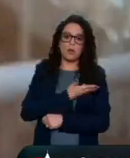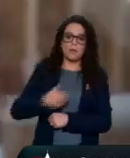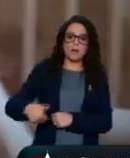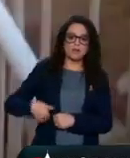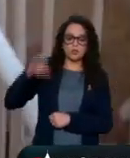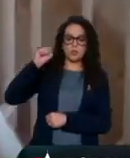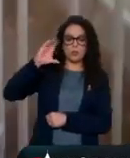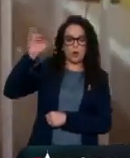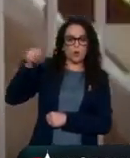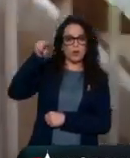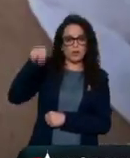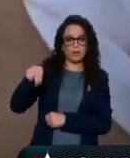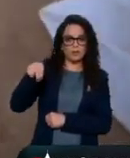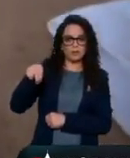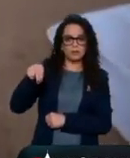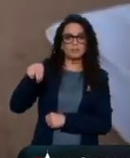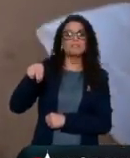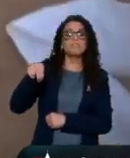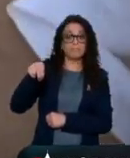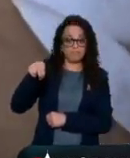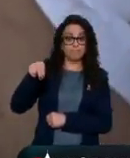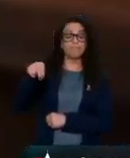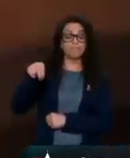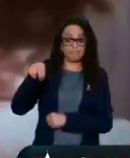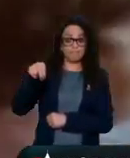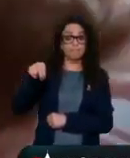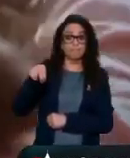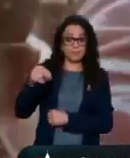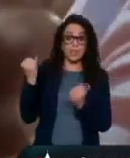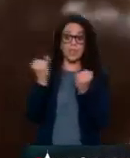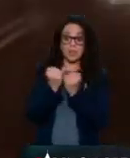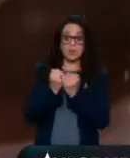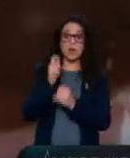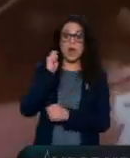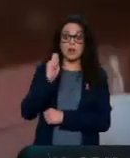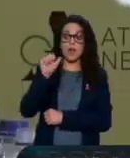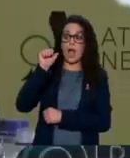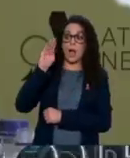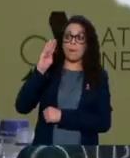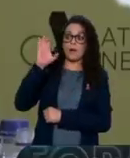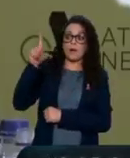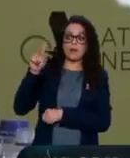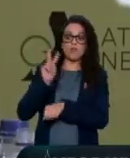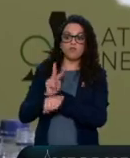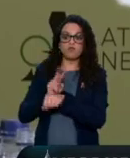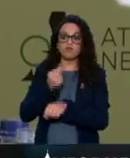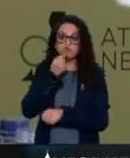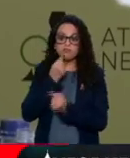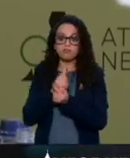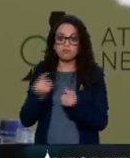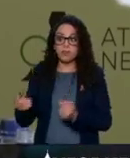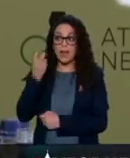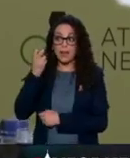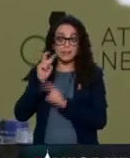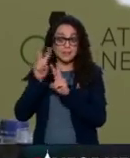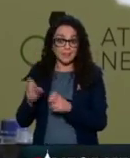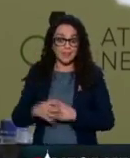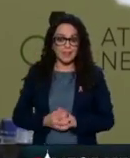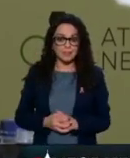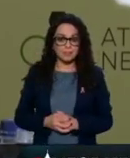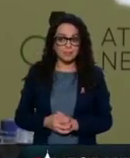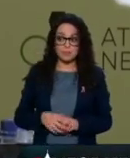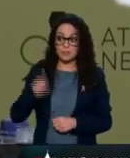Suprema Corte de Justicia por casos como el de la guardería ABC. amenaza y chantajea a fin